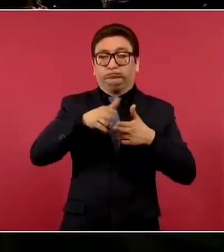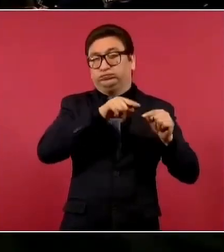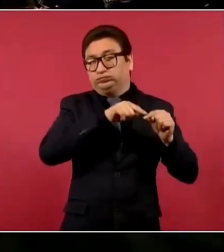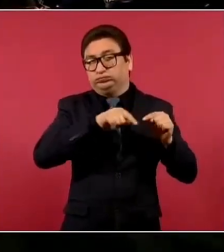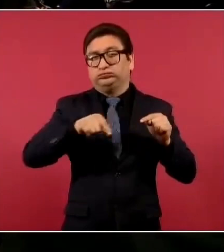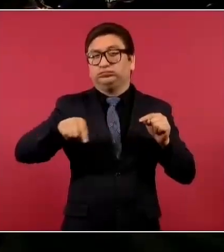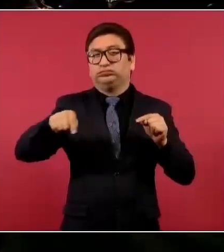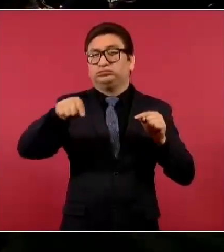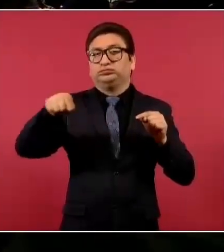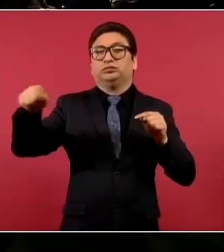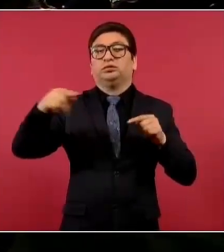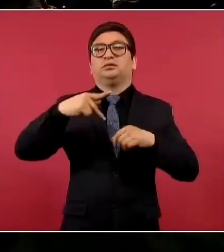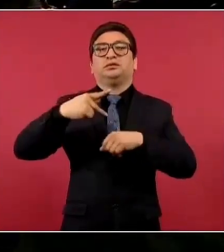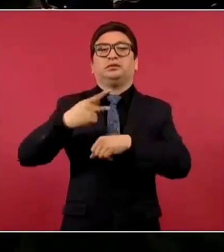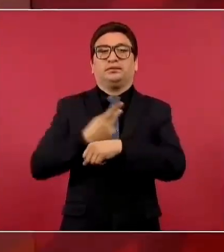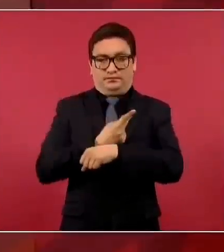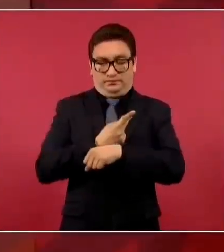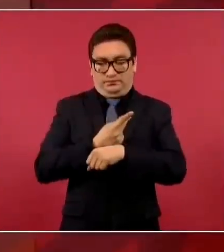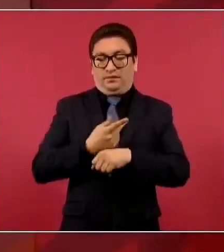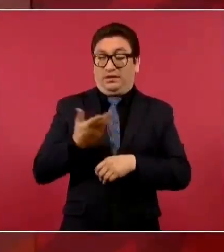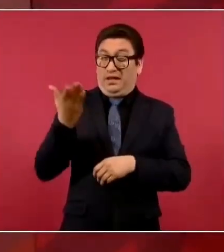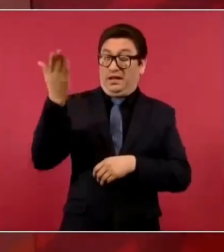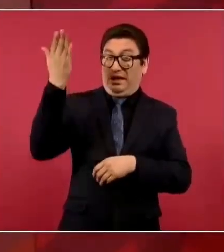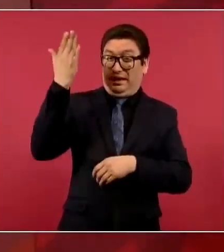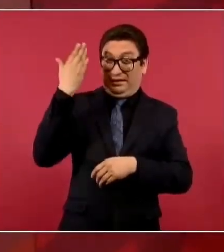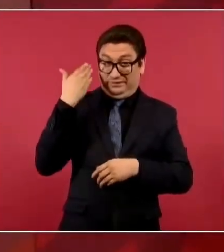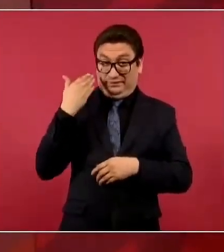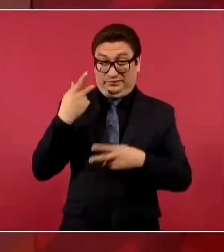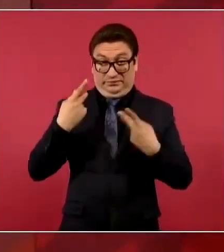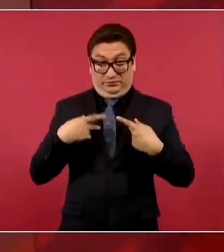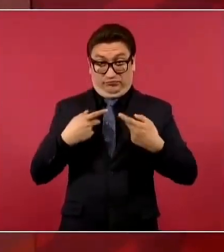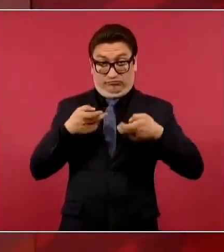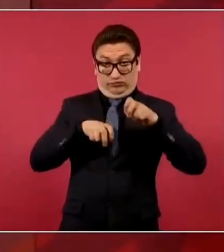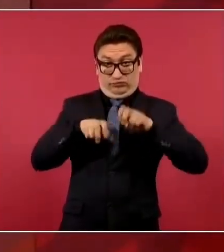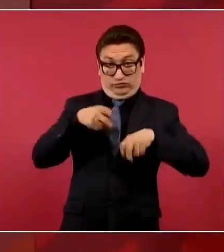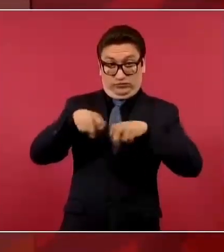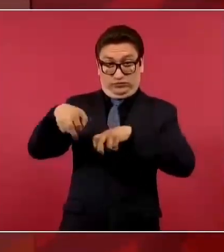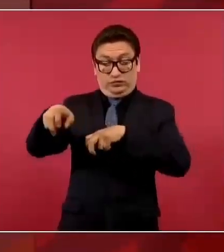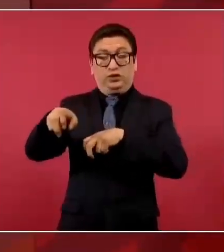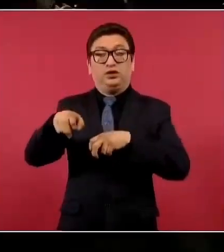de que en los trenes de pasajeros iban